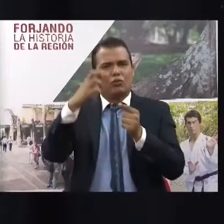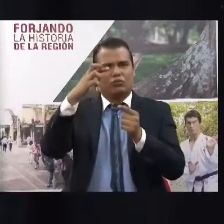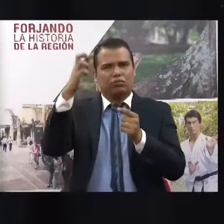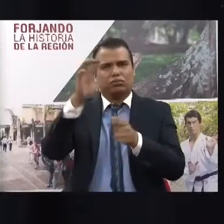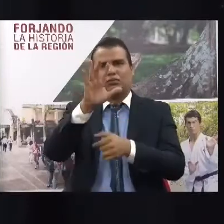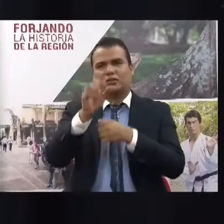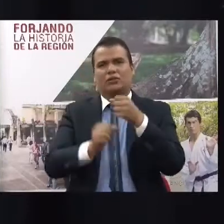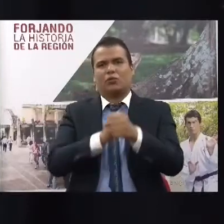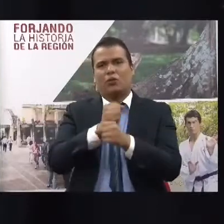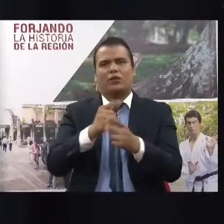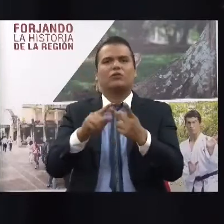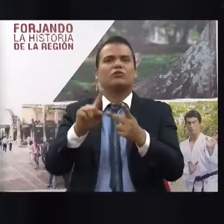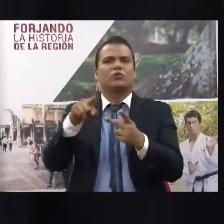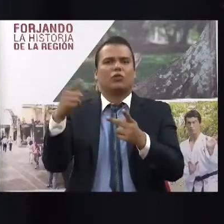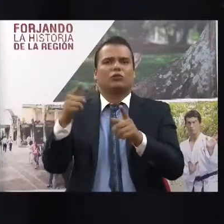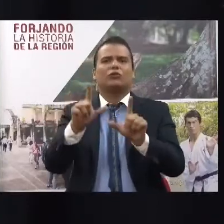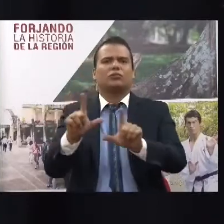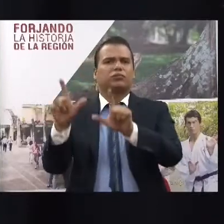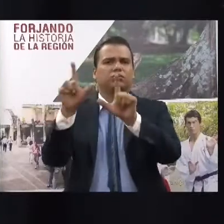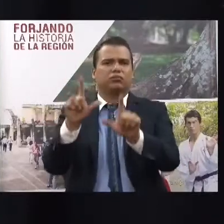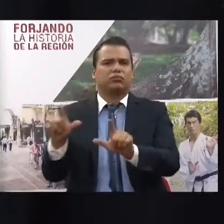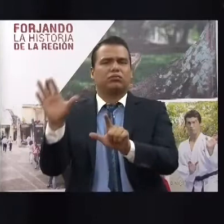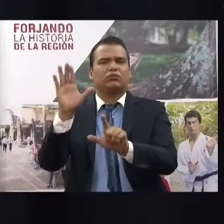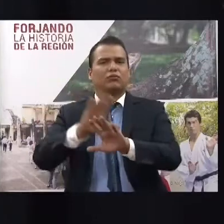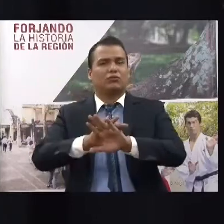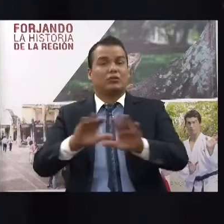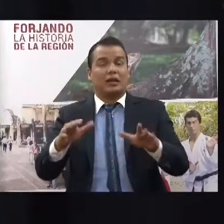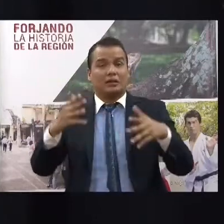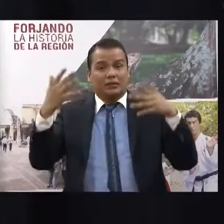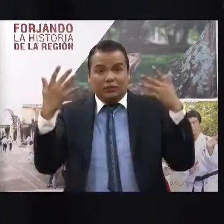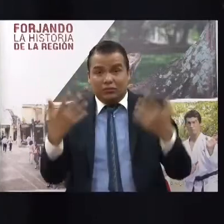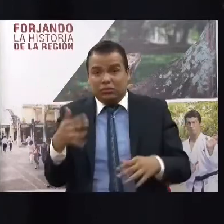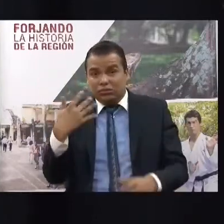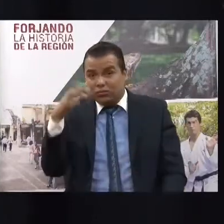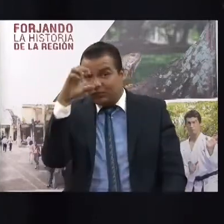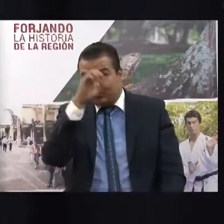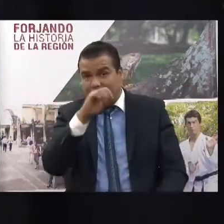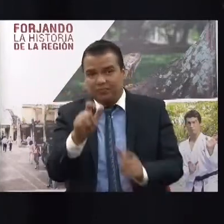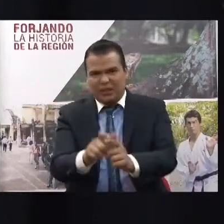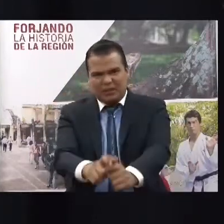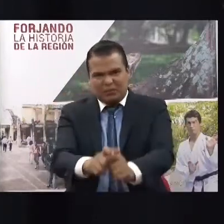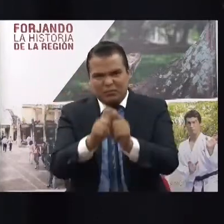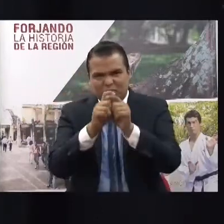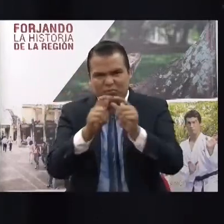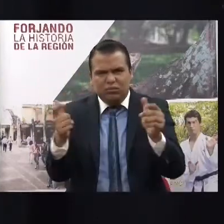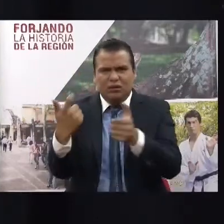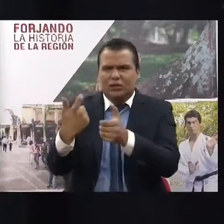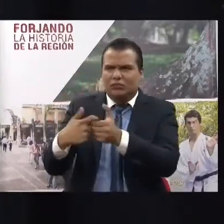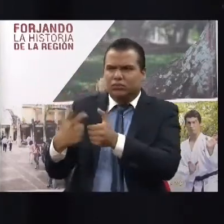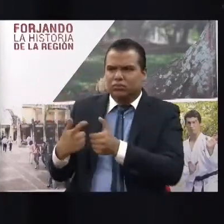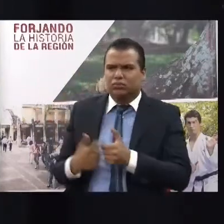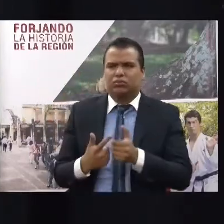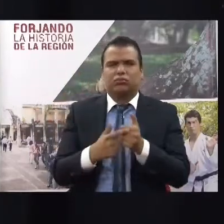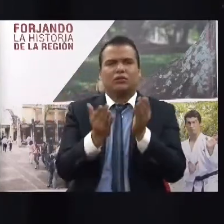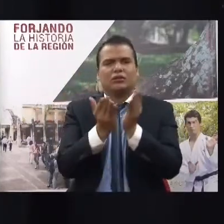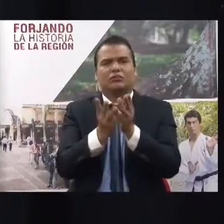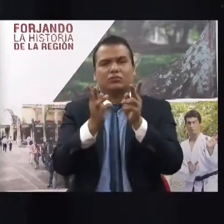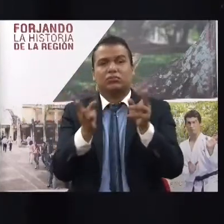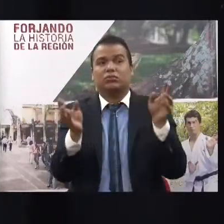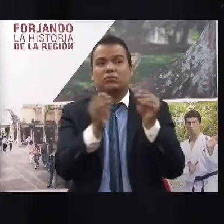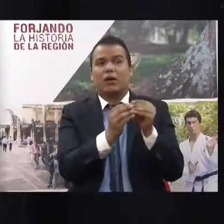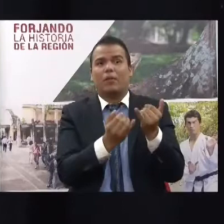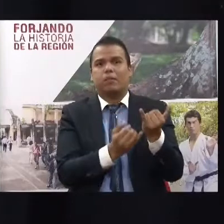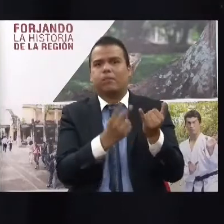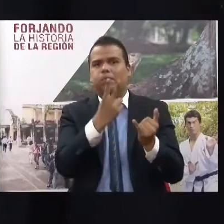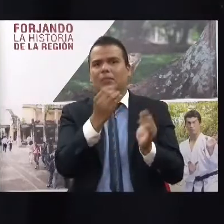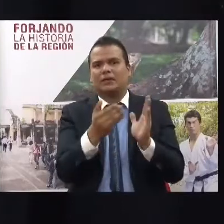y posgrado, que constituyen una ampliación importante de cobertura y se suman a los 20.000 y